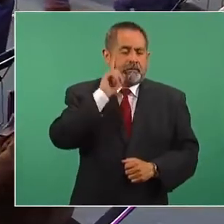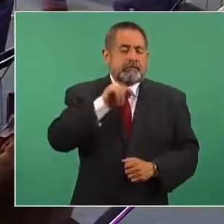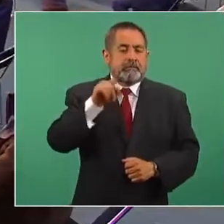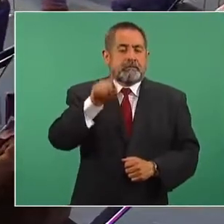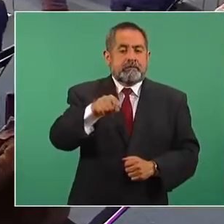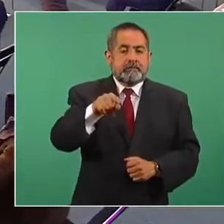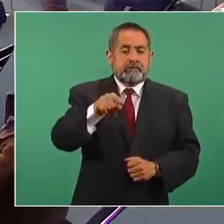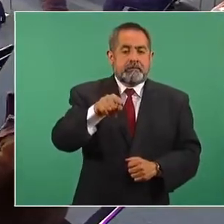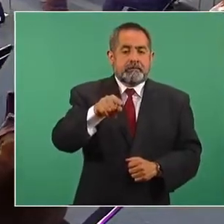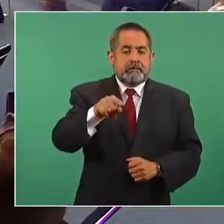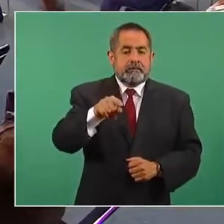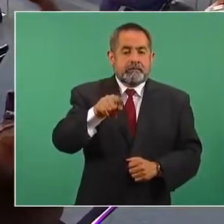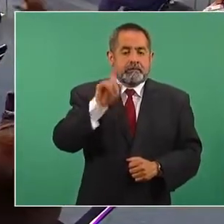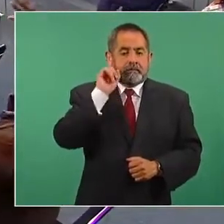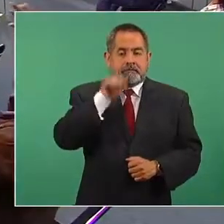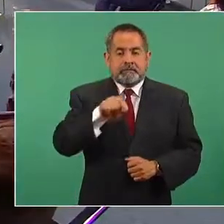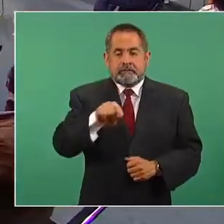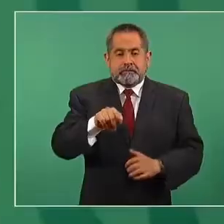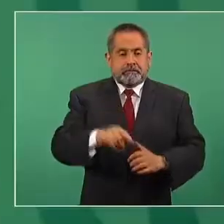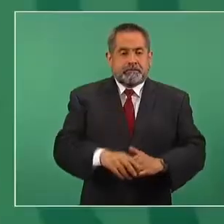mañana es.